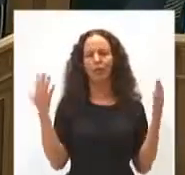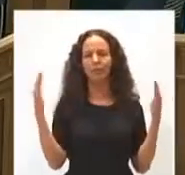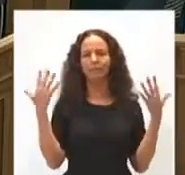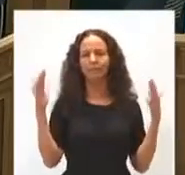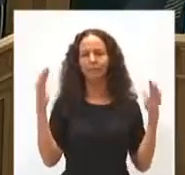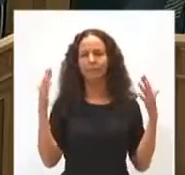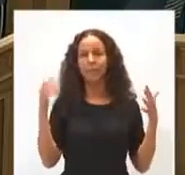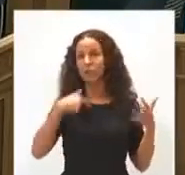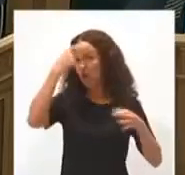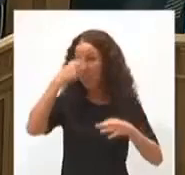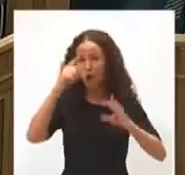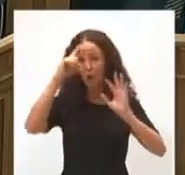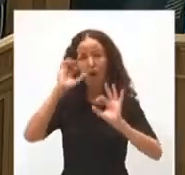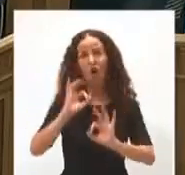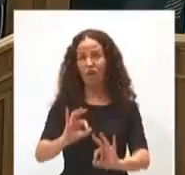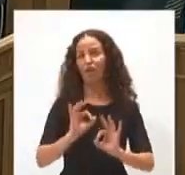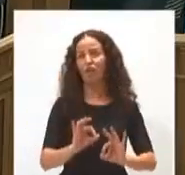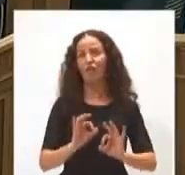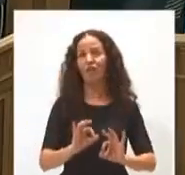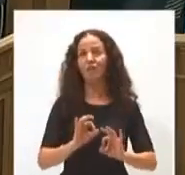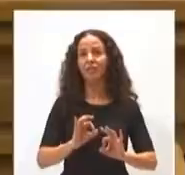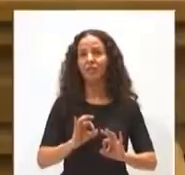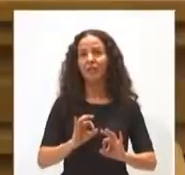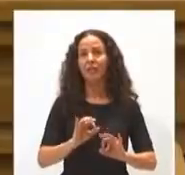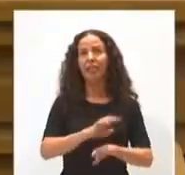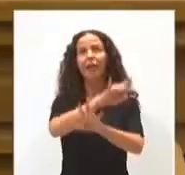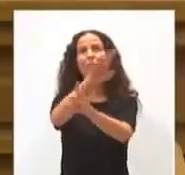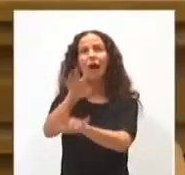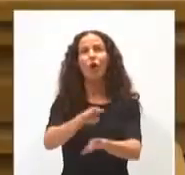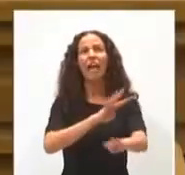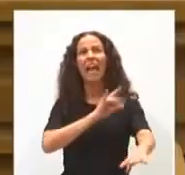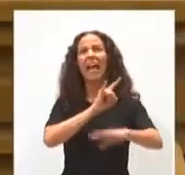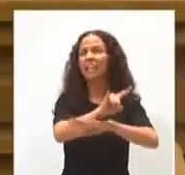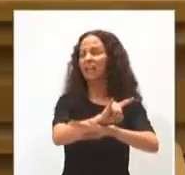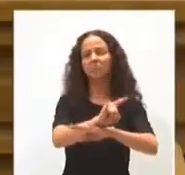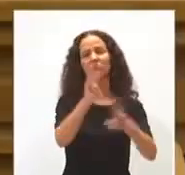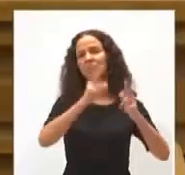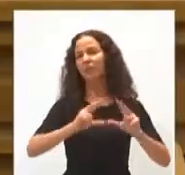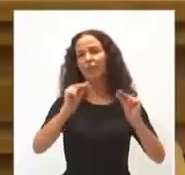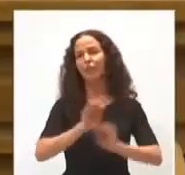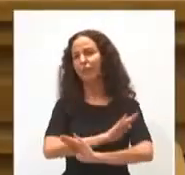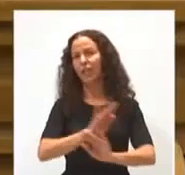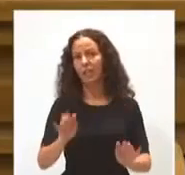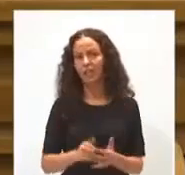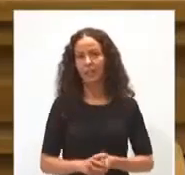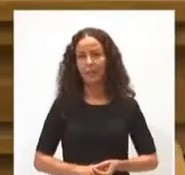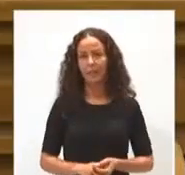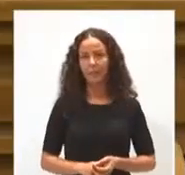creo que es lo lógico y sobre todo se deja de hacer demagogia y de engañar pero en todo caso